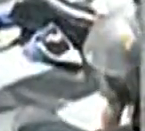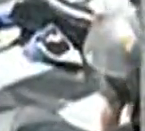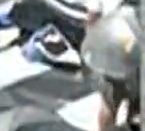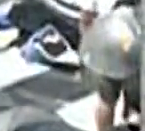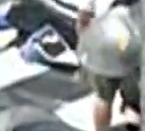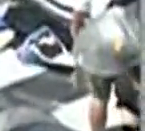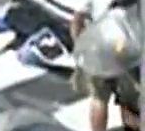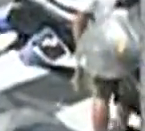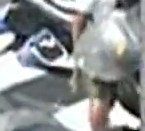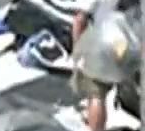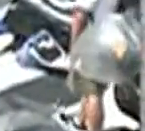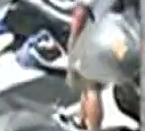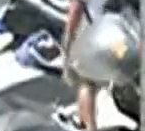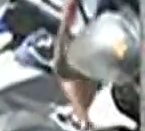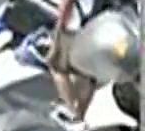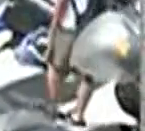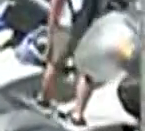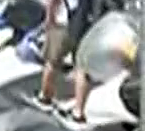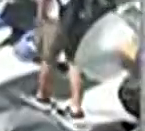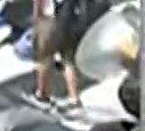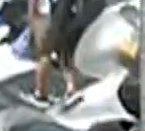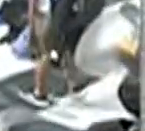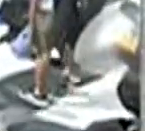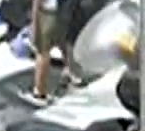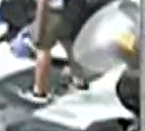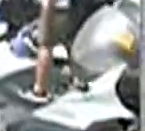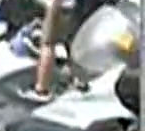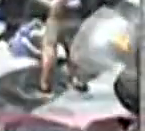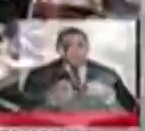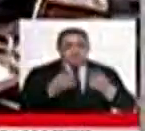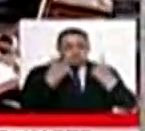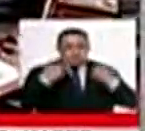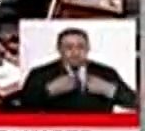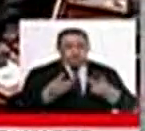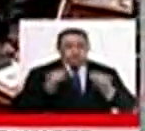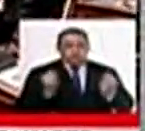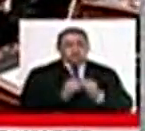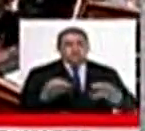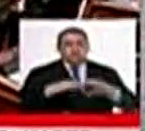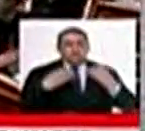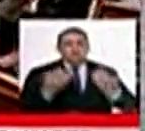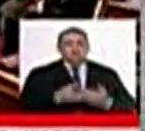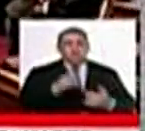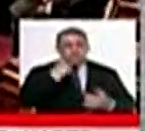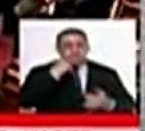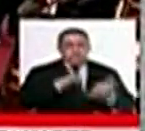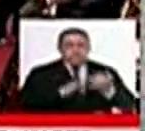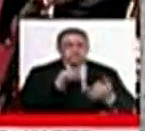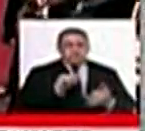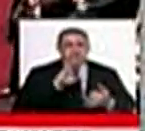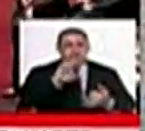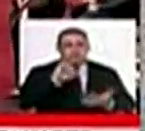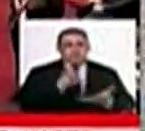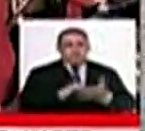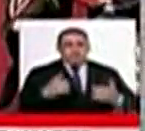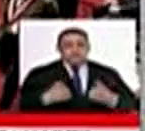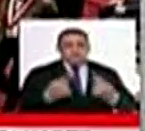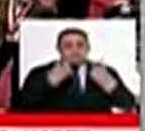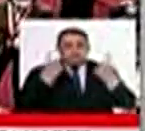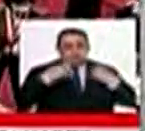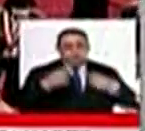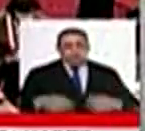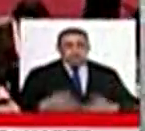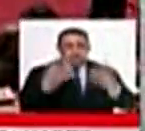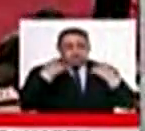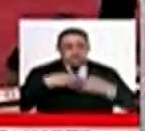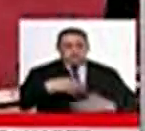tenido este año y meses del gobierno de Castillo va a tomar tiempo recuperarlo, pero no pueden prolongarse en el